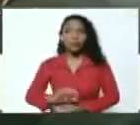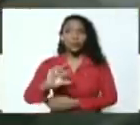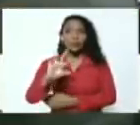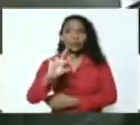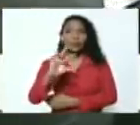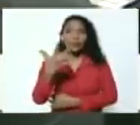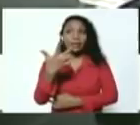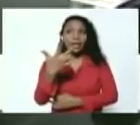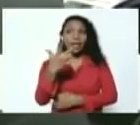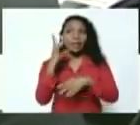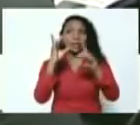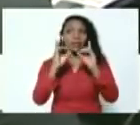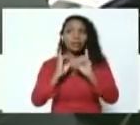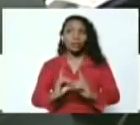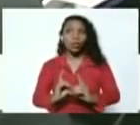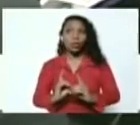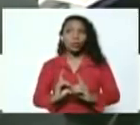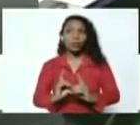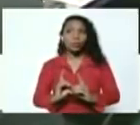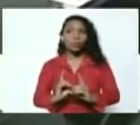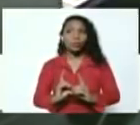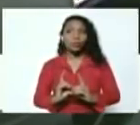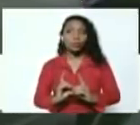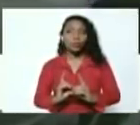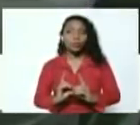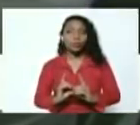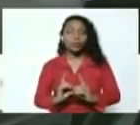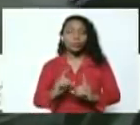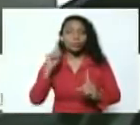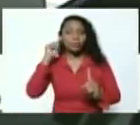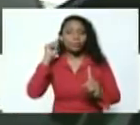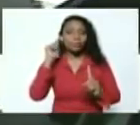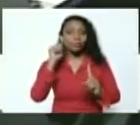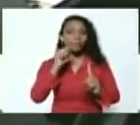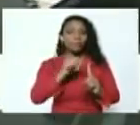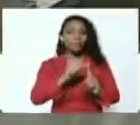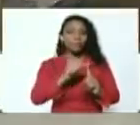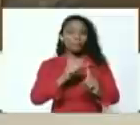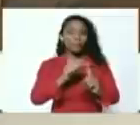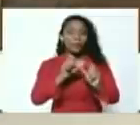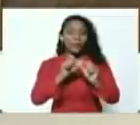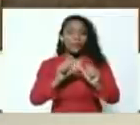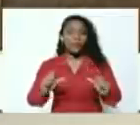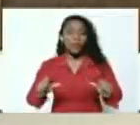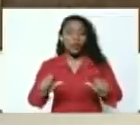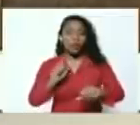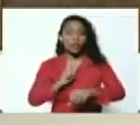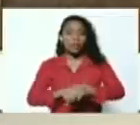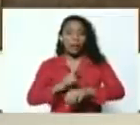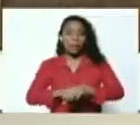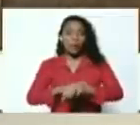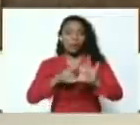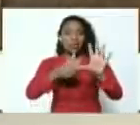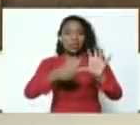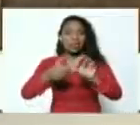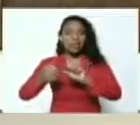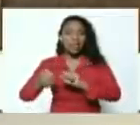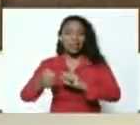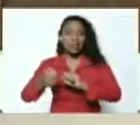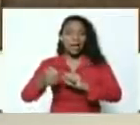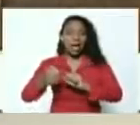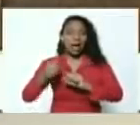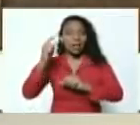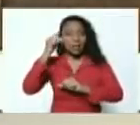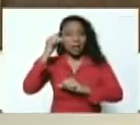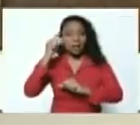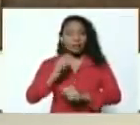Tercera decisión. Se le ha fijado un plazo de 60 días